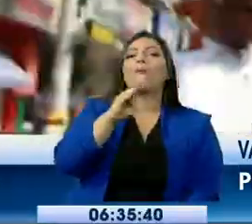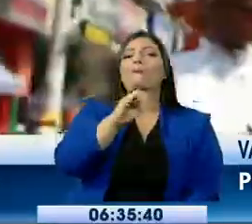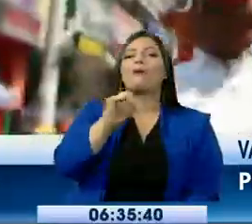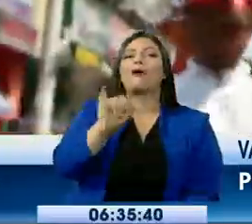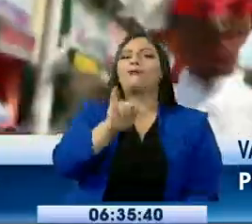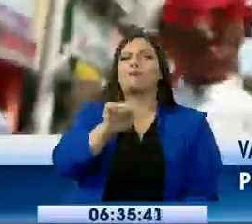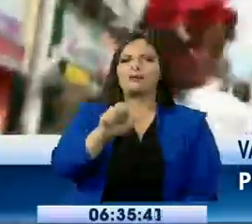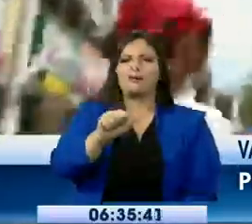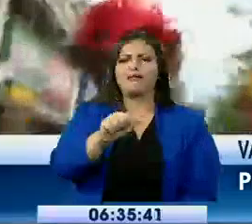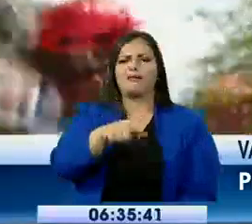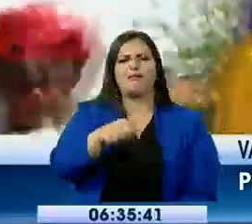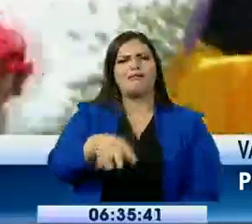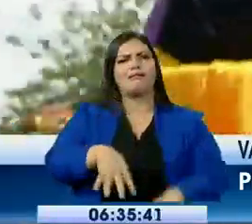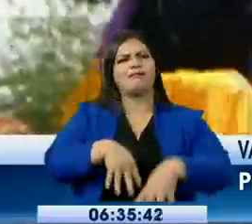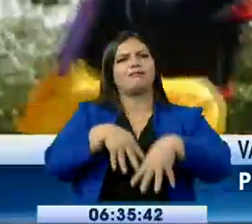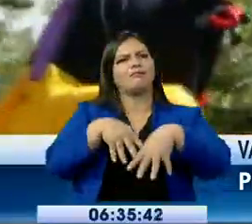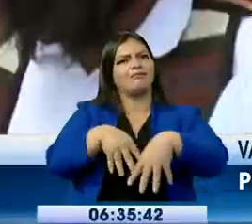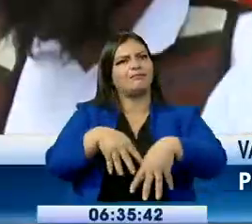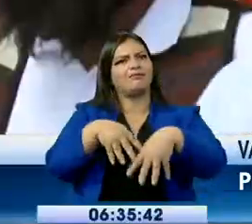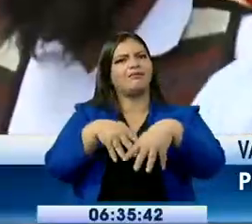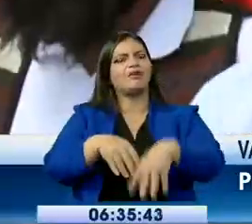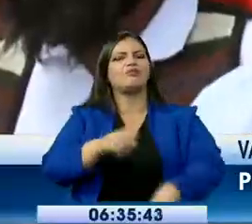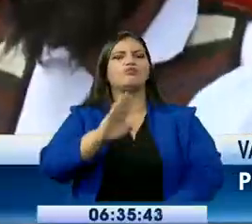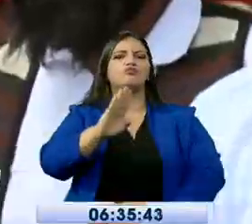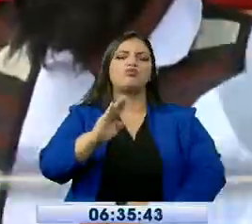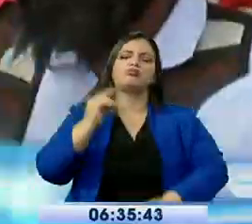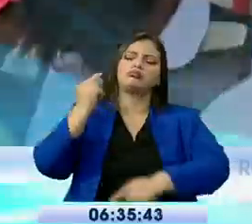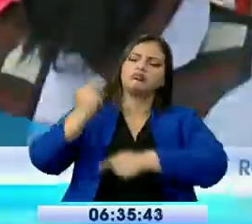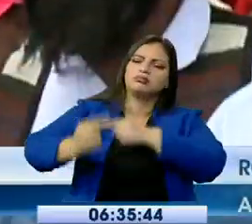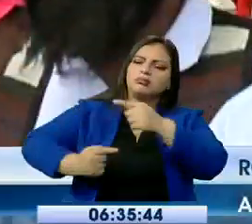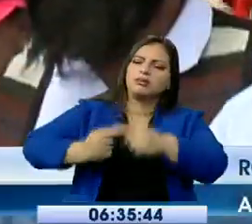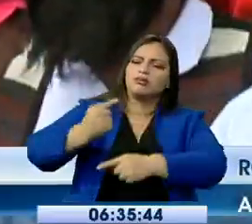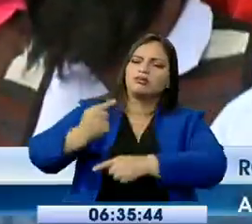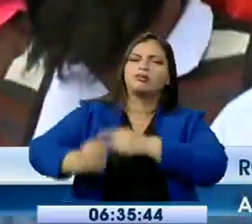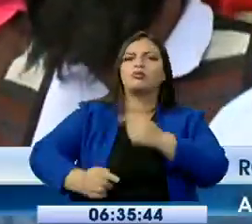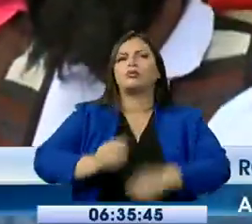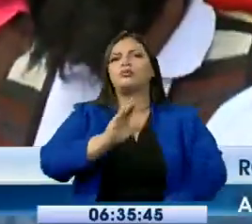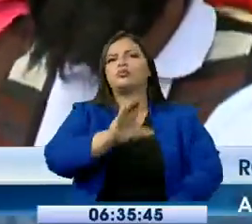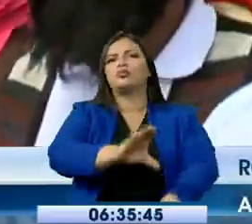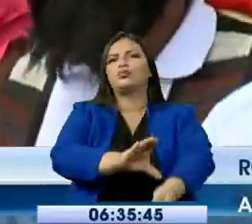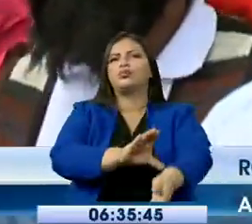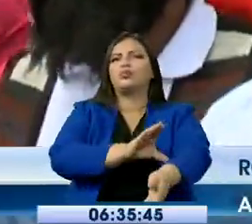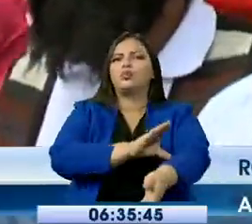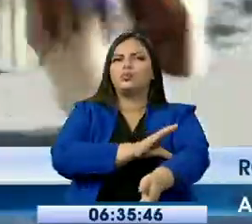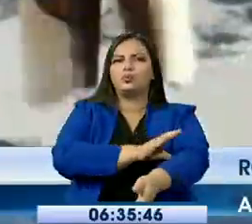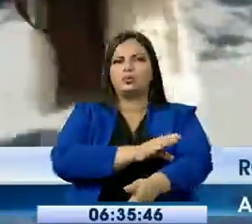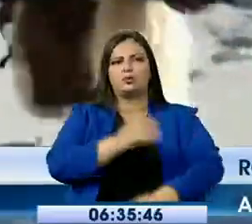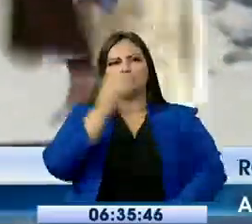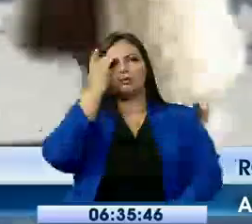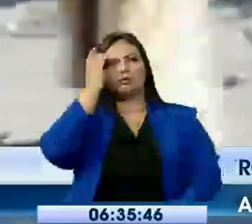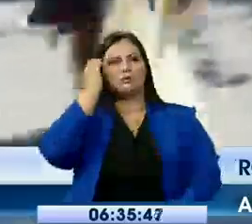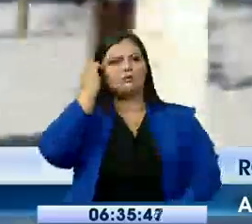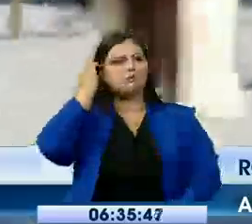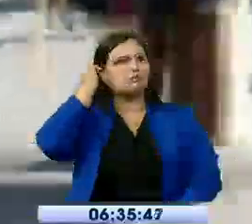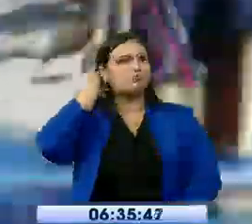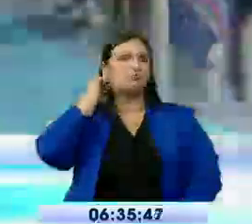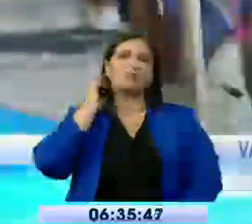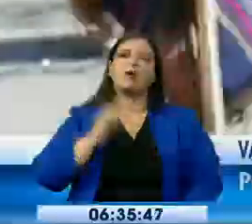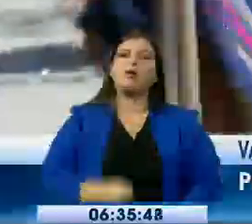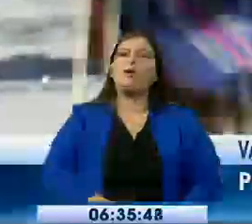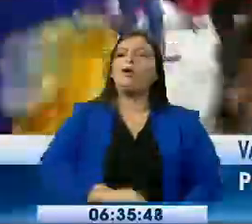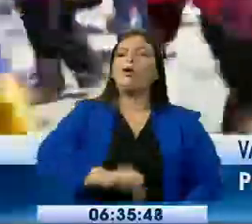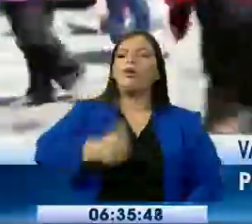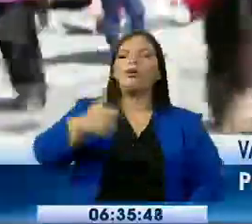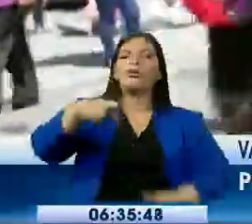de costumbres y tradiciones. La gente está muy animada en realizar esta actividad. Por su parte, Sangolquí también vivió